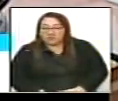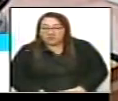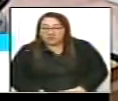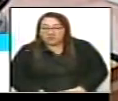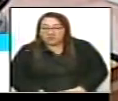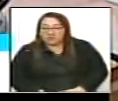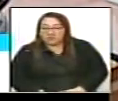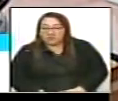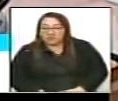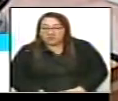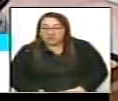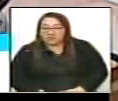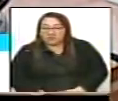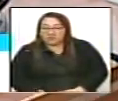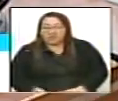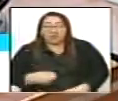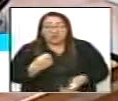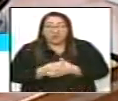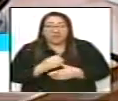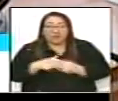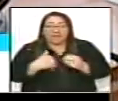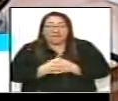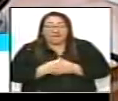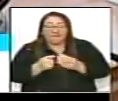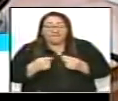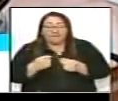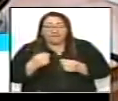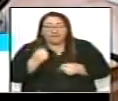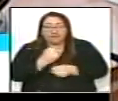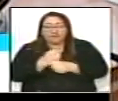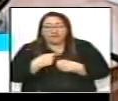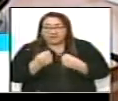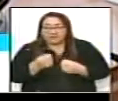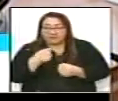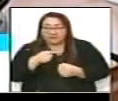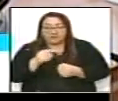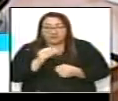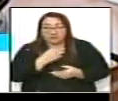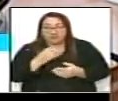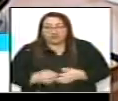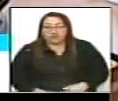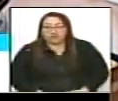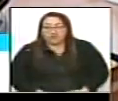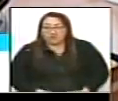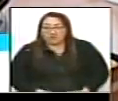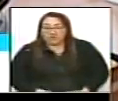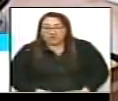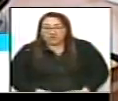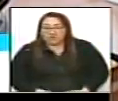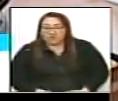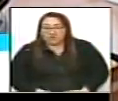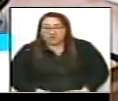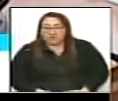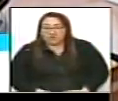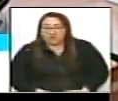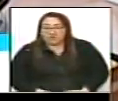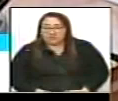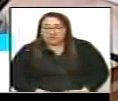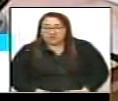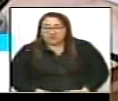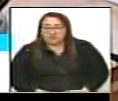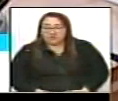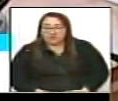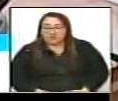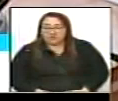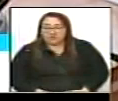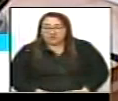pago o a la voluntad del concesionario. Este hecho se informó al MEP para